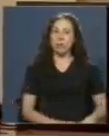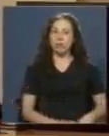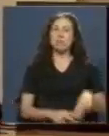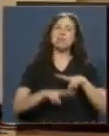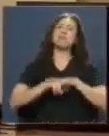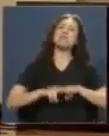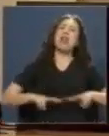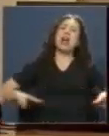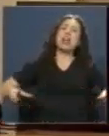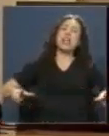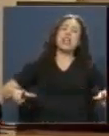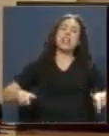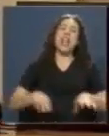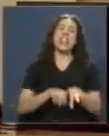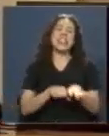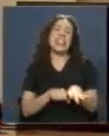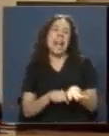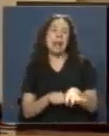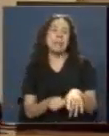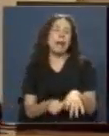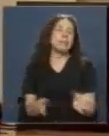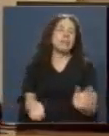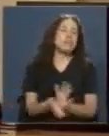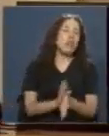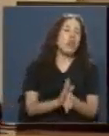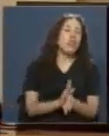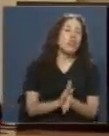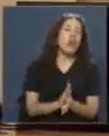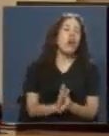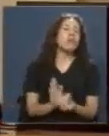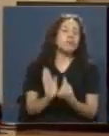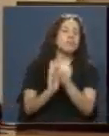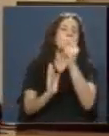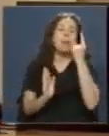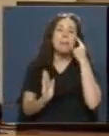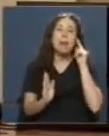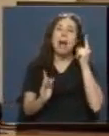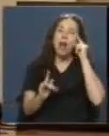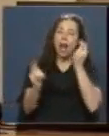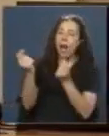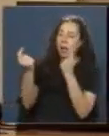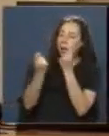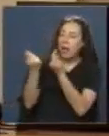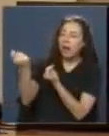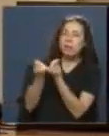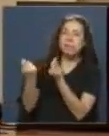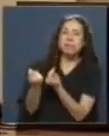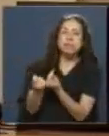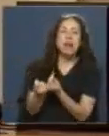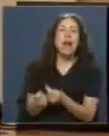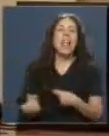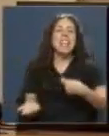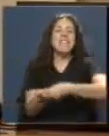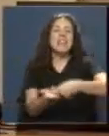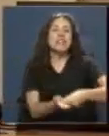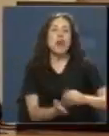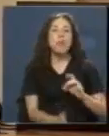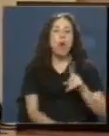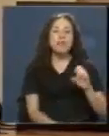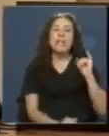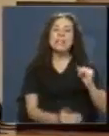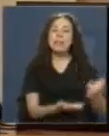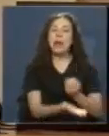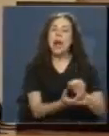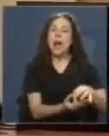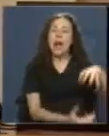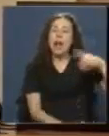Tranquilo, truquitos, trampas, de esa chica, todo muy válido para un especulador de bolsa, que al final siempre gana, pero que